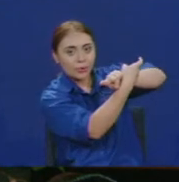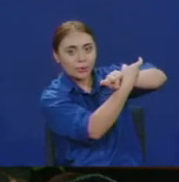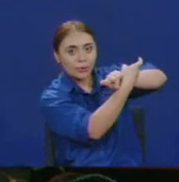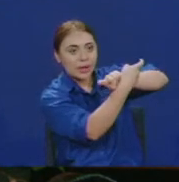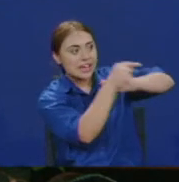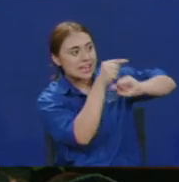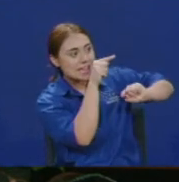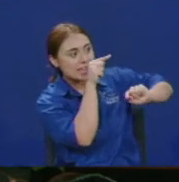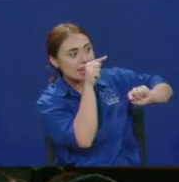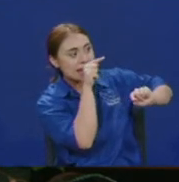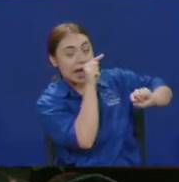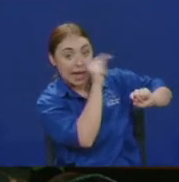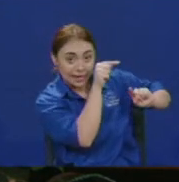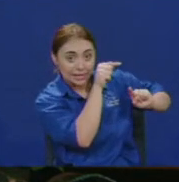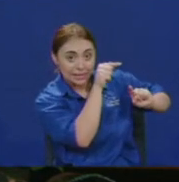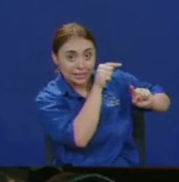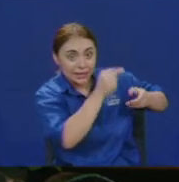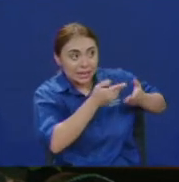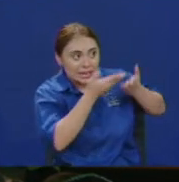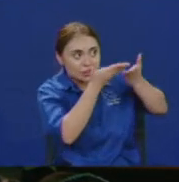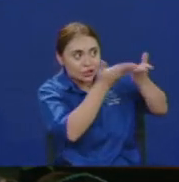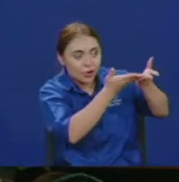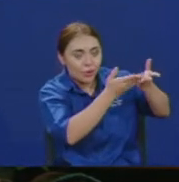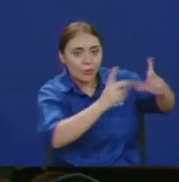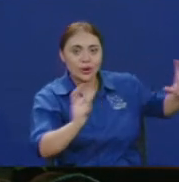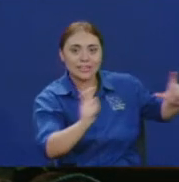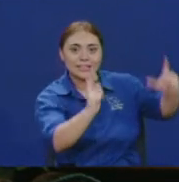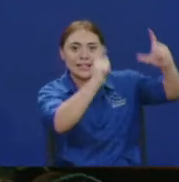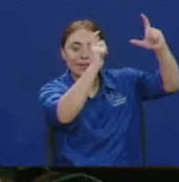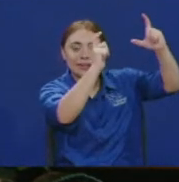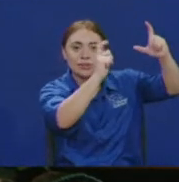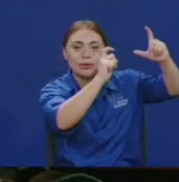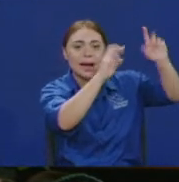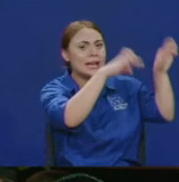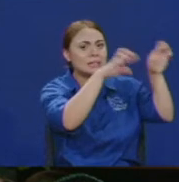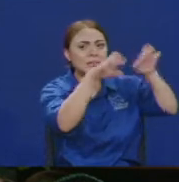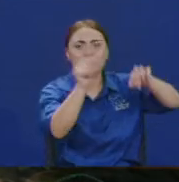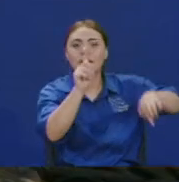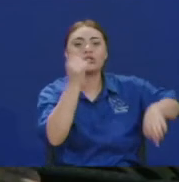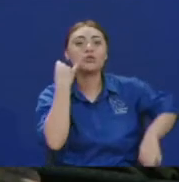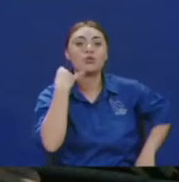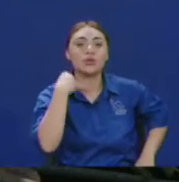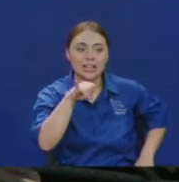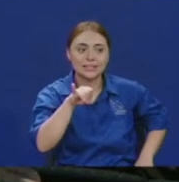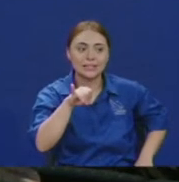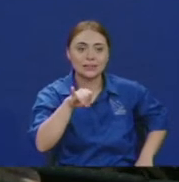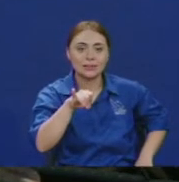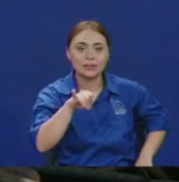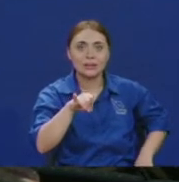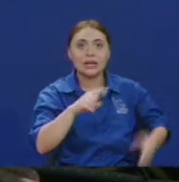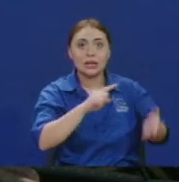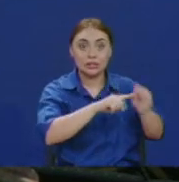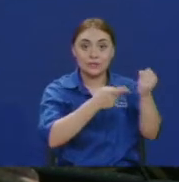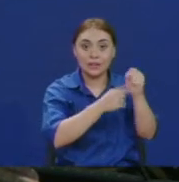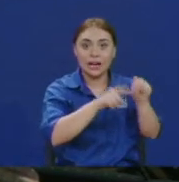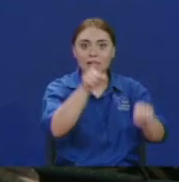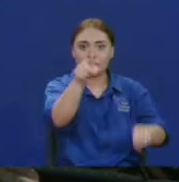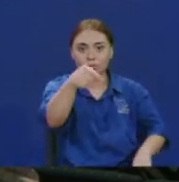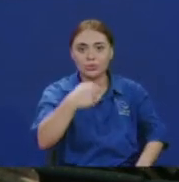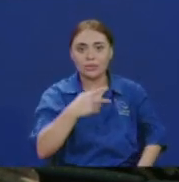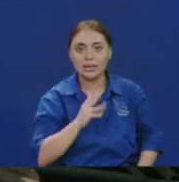Entonces, mientras él celebraba la cena, porque él celebró la Pascua. Él celebró la Pascua con los judíos,